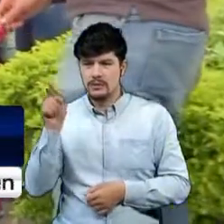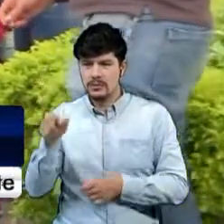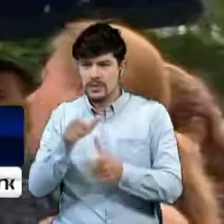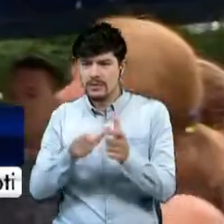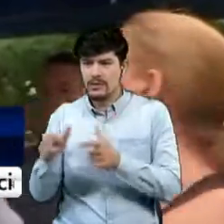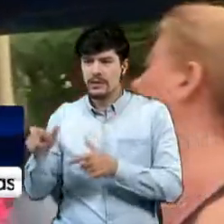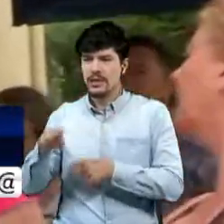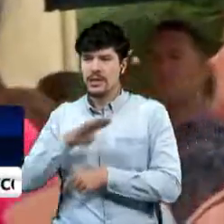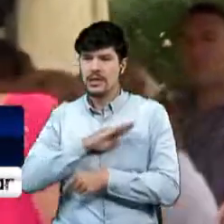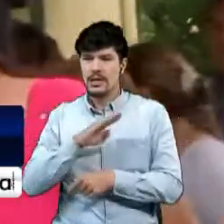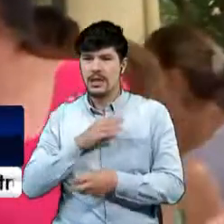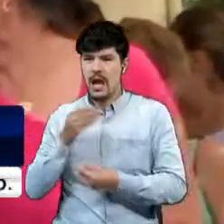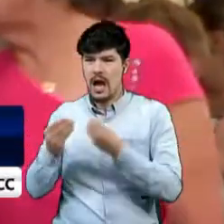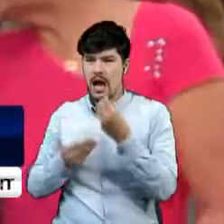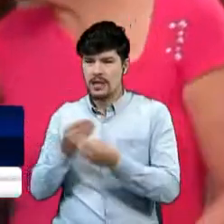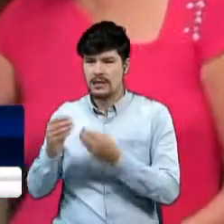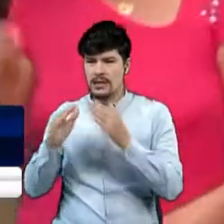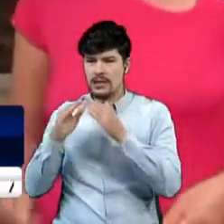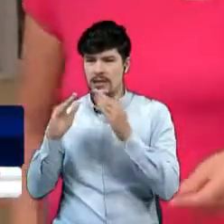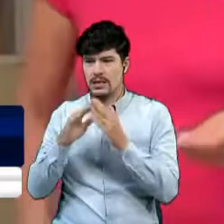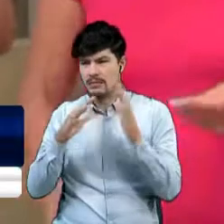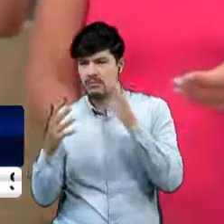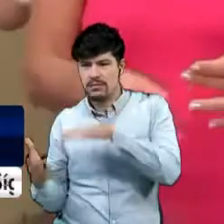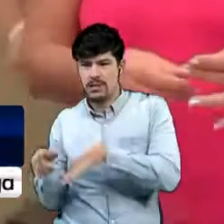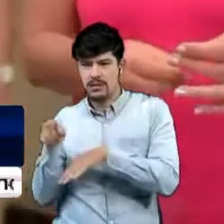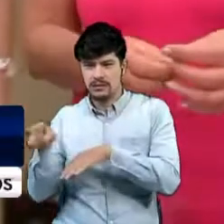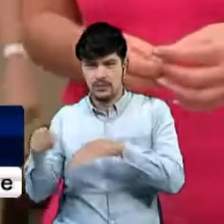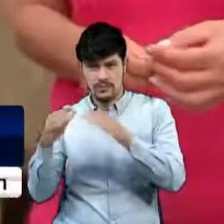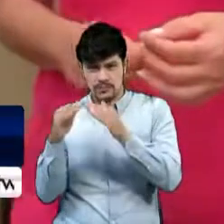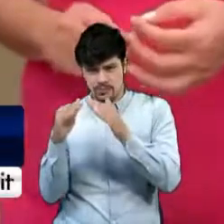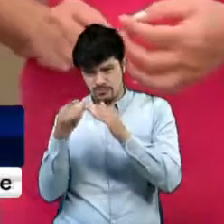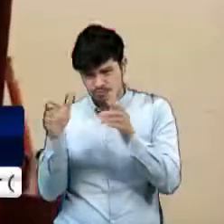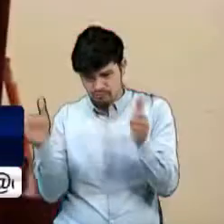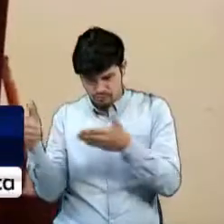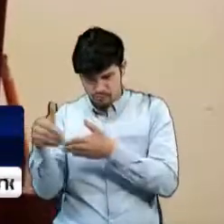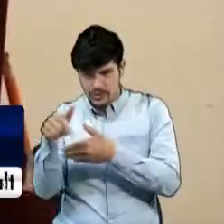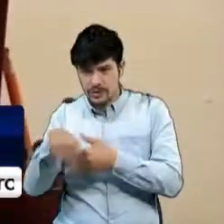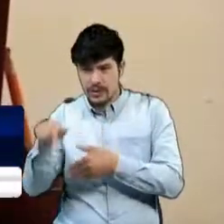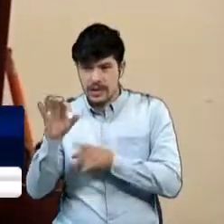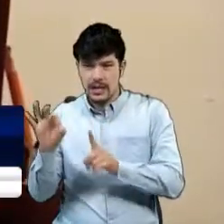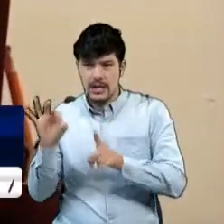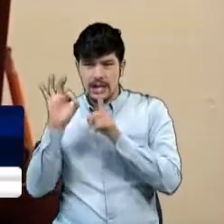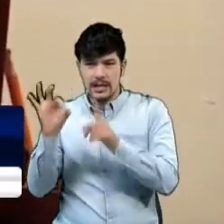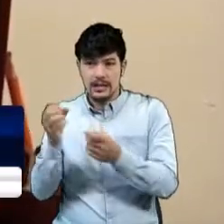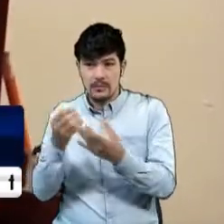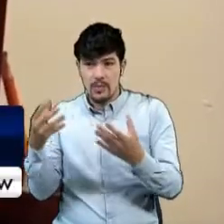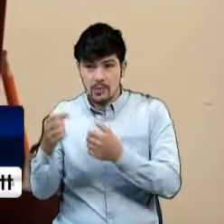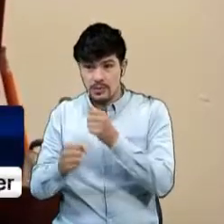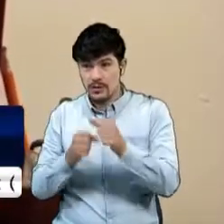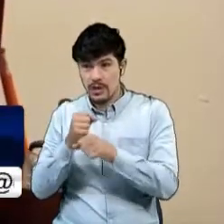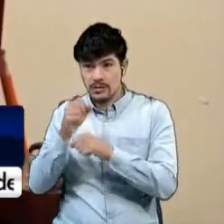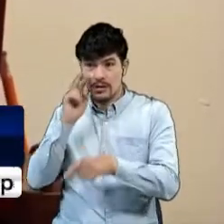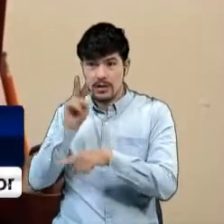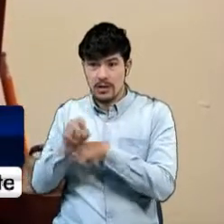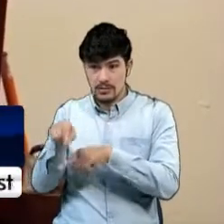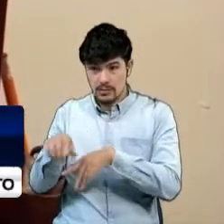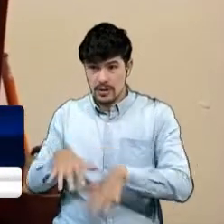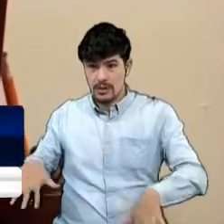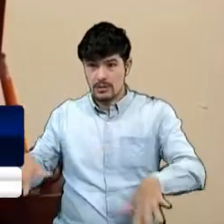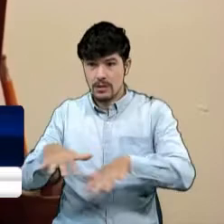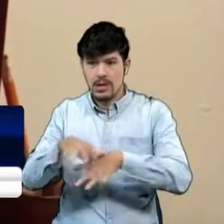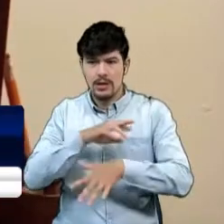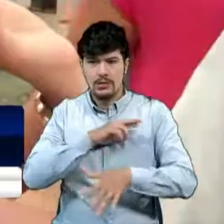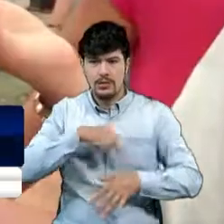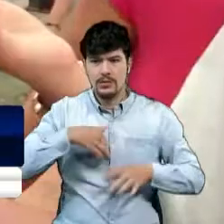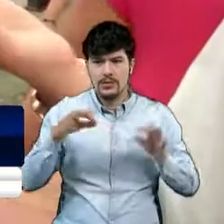este municipio ejecutó la demolición de una garita que para los habitantes del sector garantizó por muchos años la seguridad en la zona nosotros